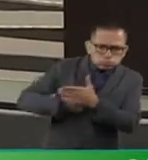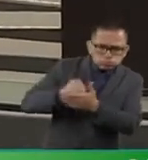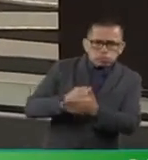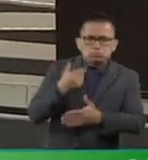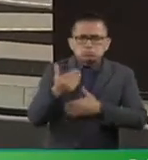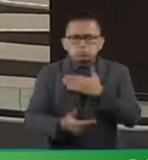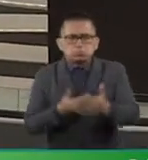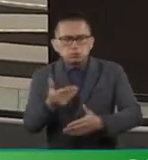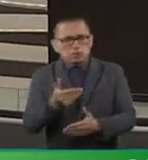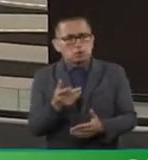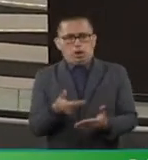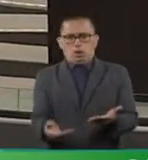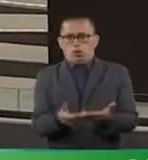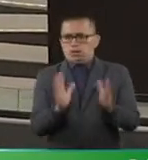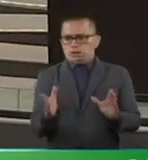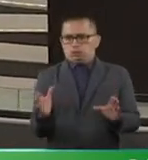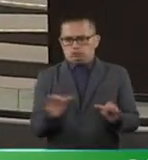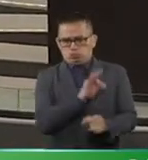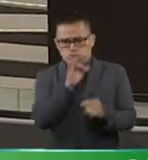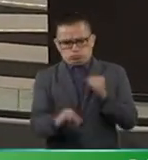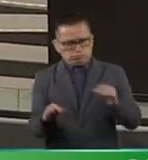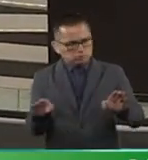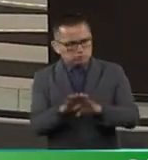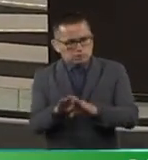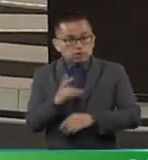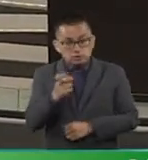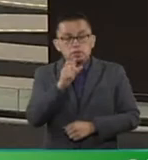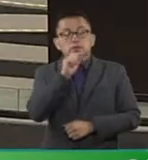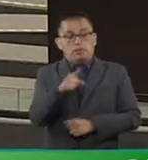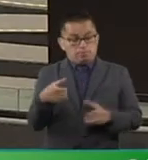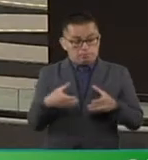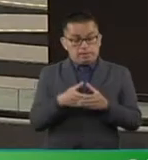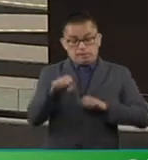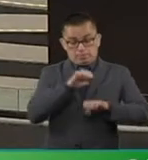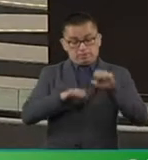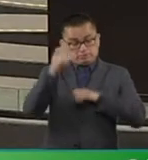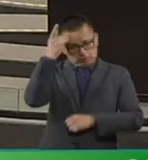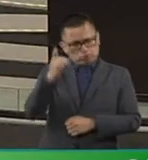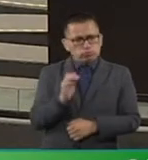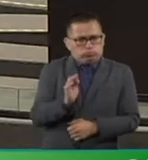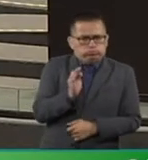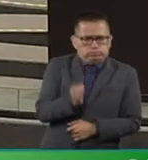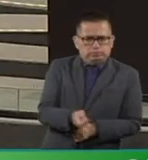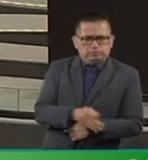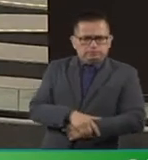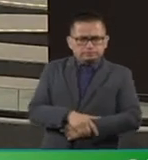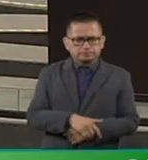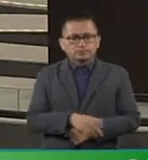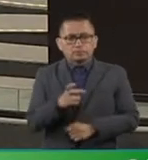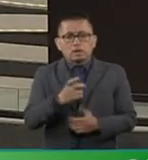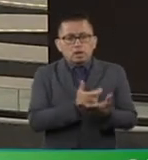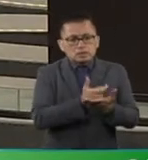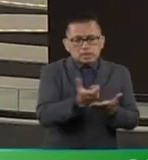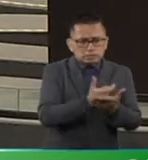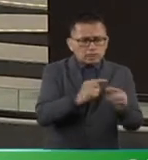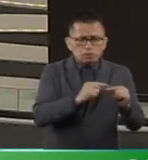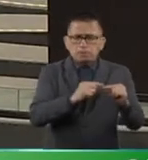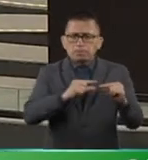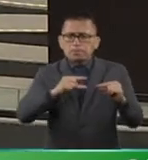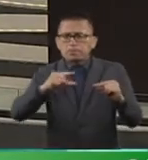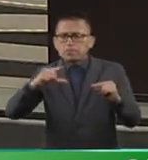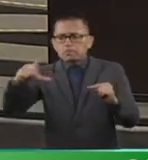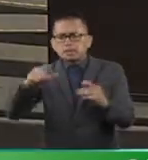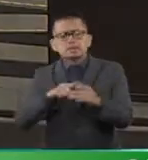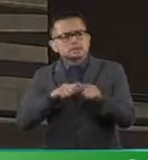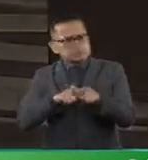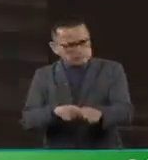apoyado incluso con las dificultades propias de la pandemia. Estos incrementos no pararon incluso en